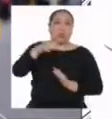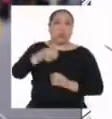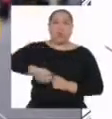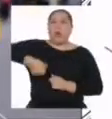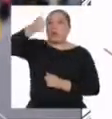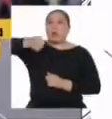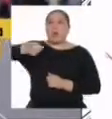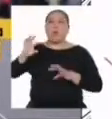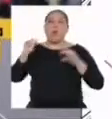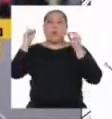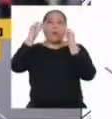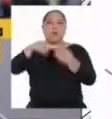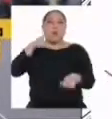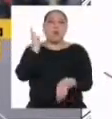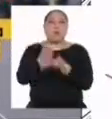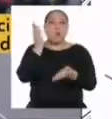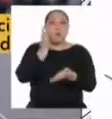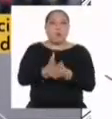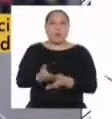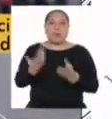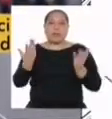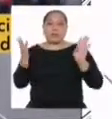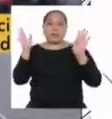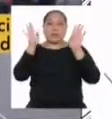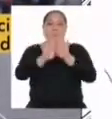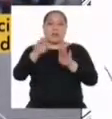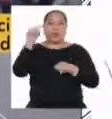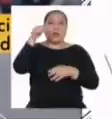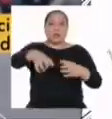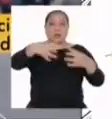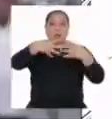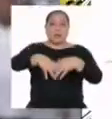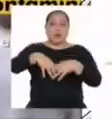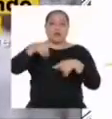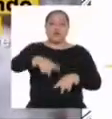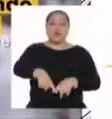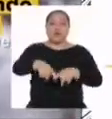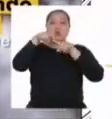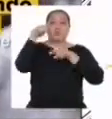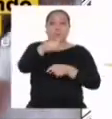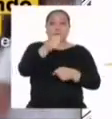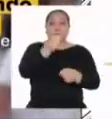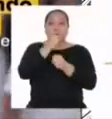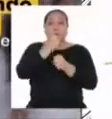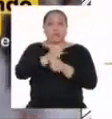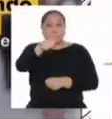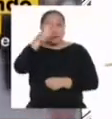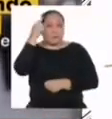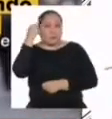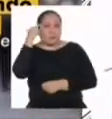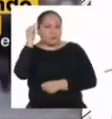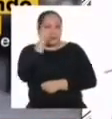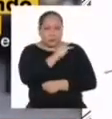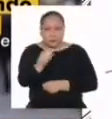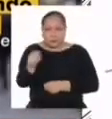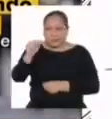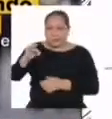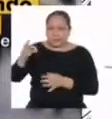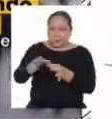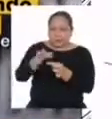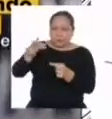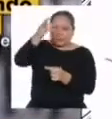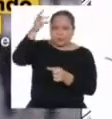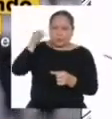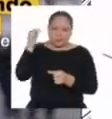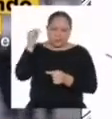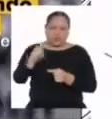autoridades pueden imponer multas, disponer la clausura o la paralización de las actividades. Si consideras que alguna actividad está generando